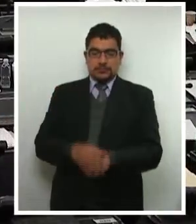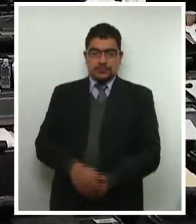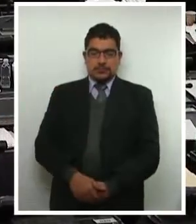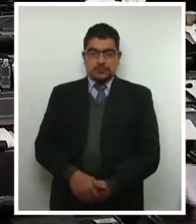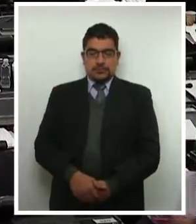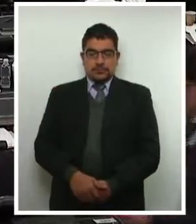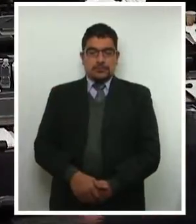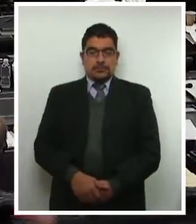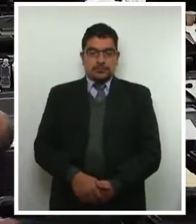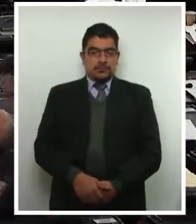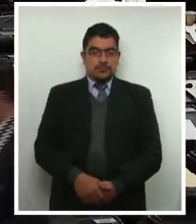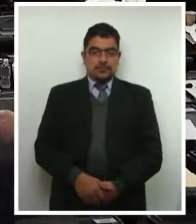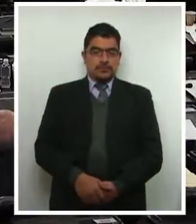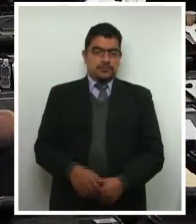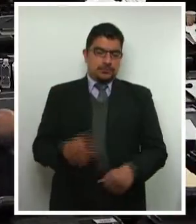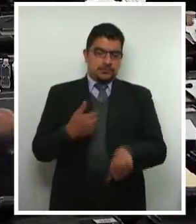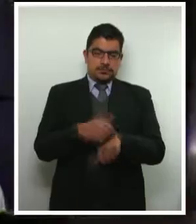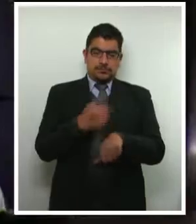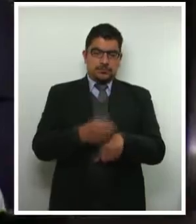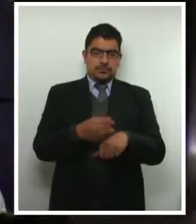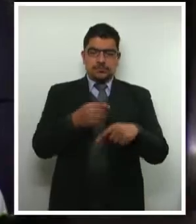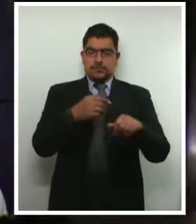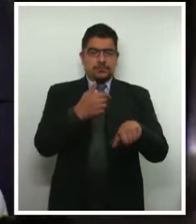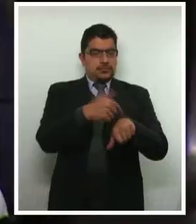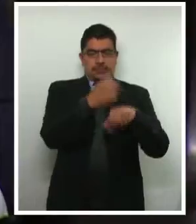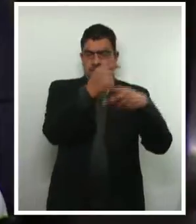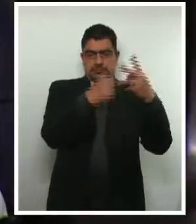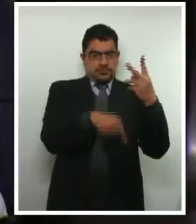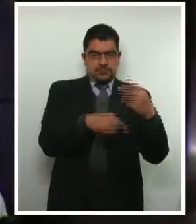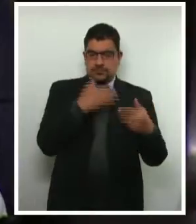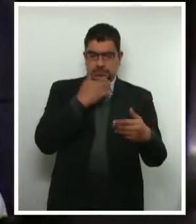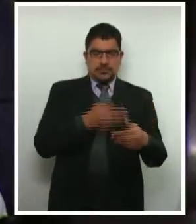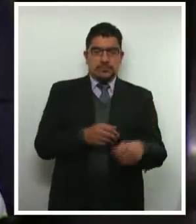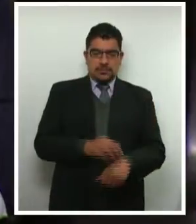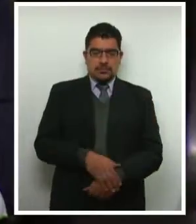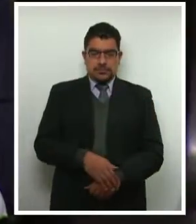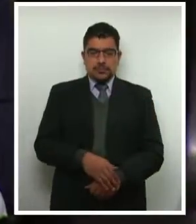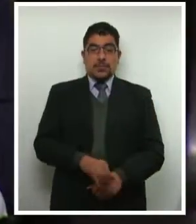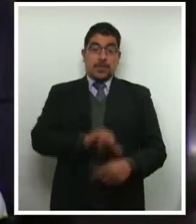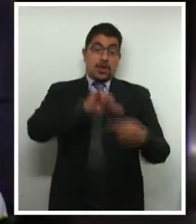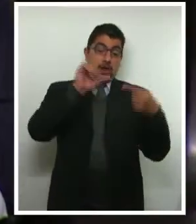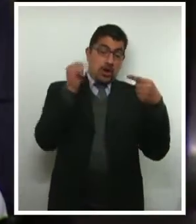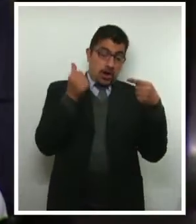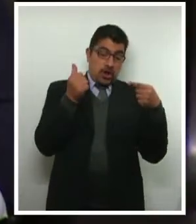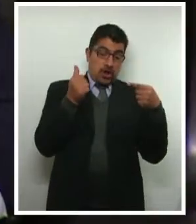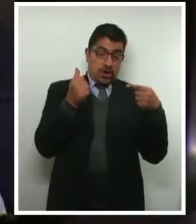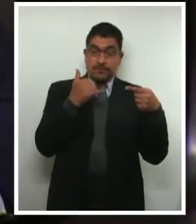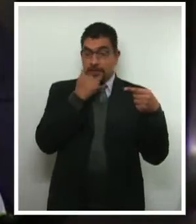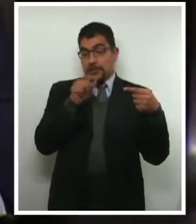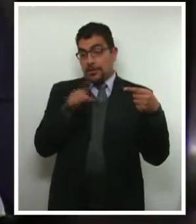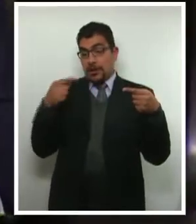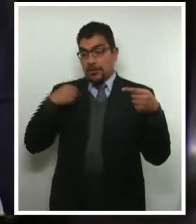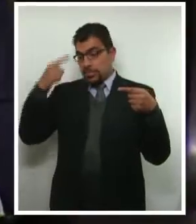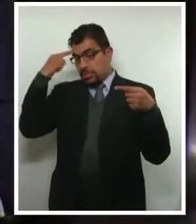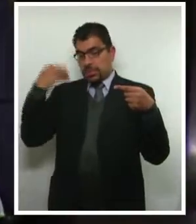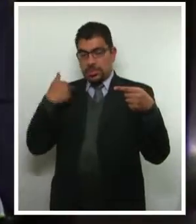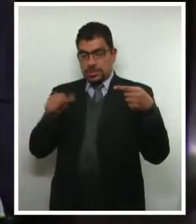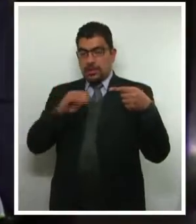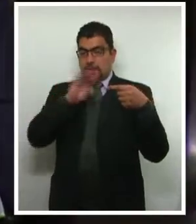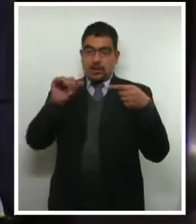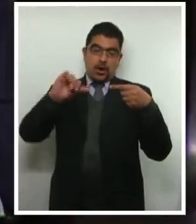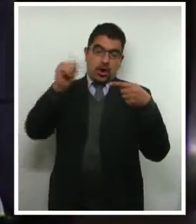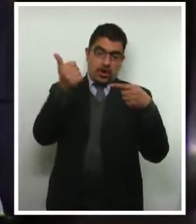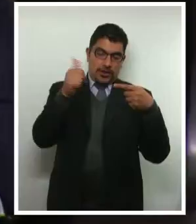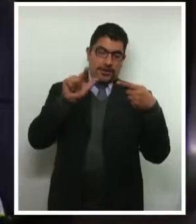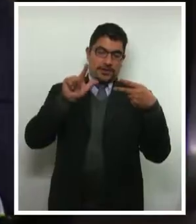Los voy a decir en números ordinarios. El 11, para que quede más claro, el